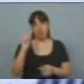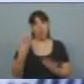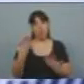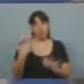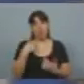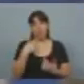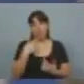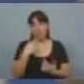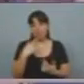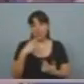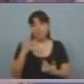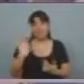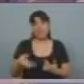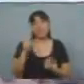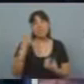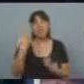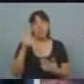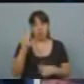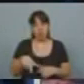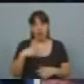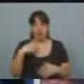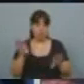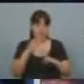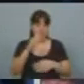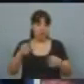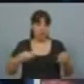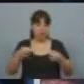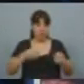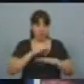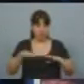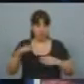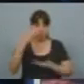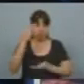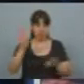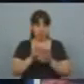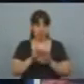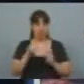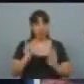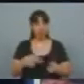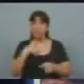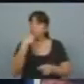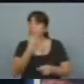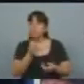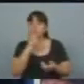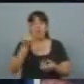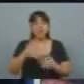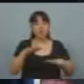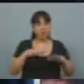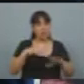ser Tomás Constantini. Dudo. Estaba tratando de chequear si había alguna situación de violencia con parejas anteriores.